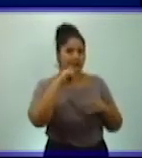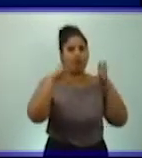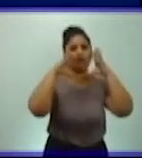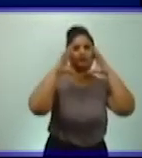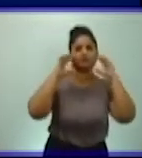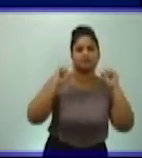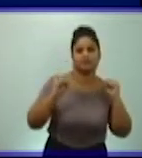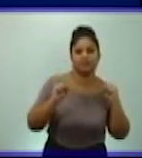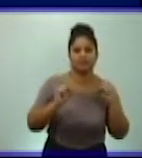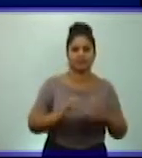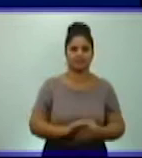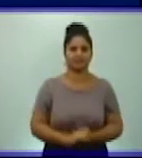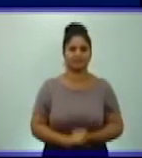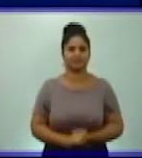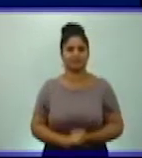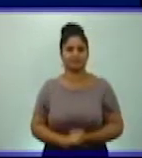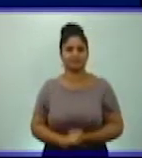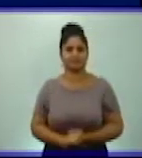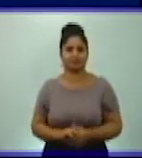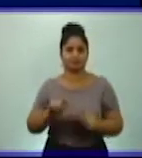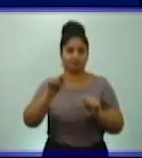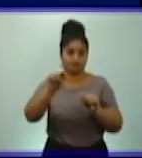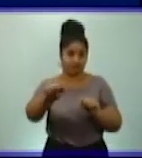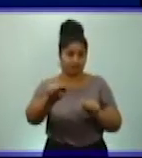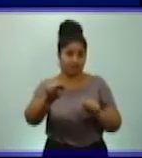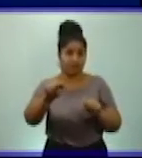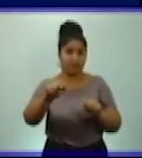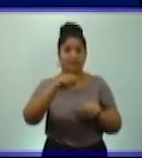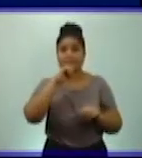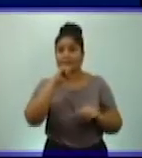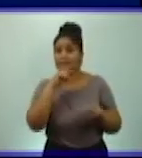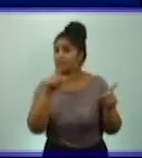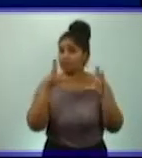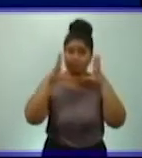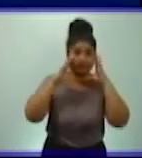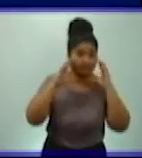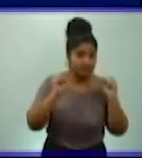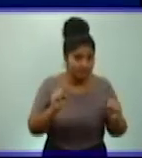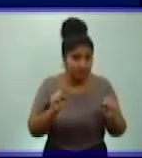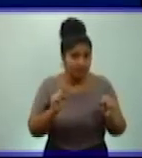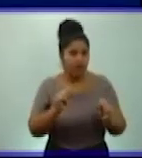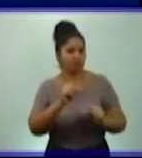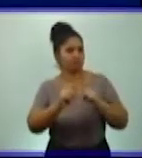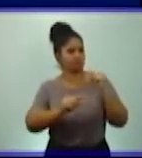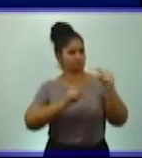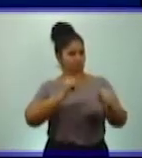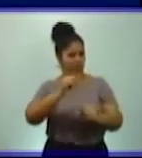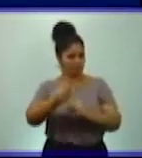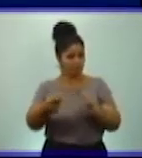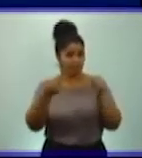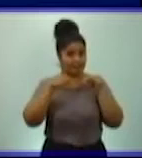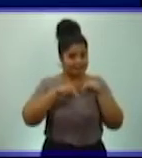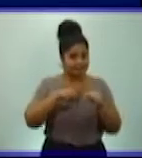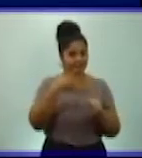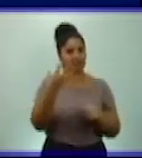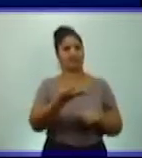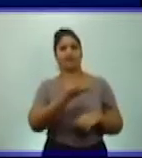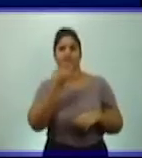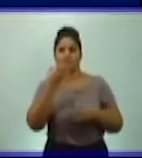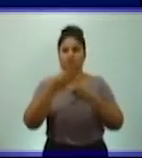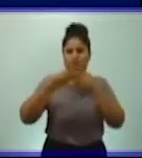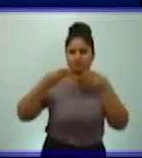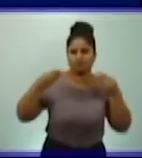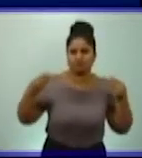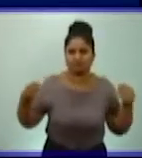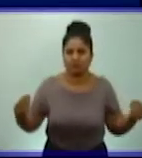la ayuda del corazón, es decir, con la expresión propia del corazón, de sus más